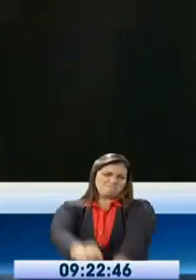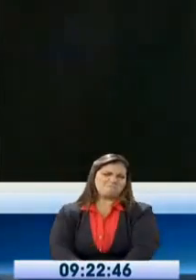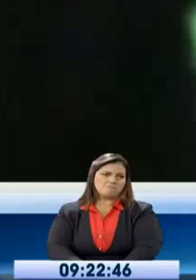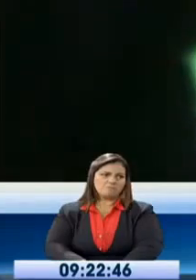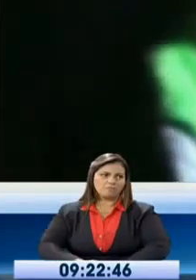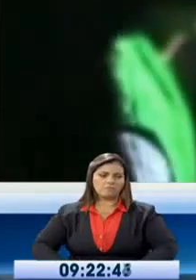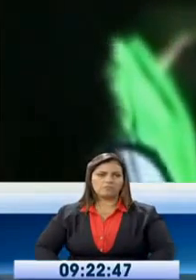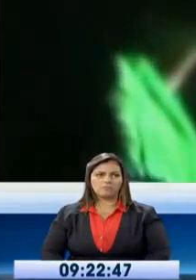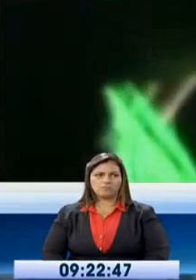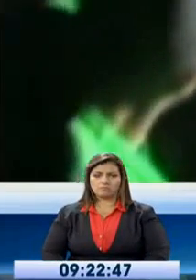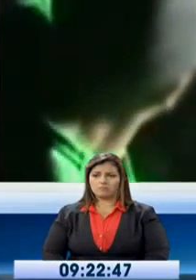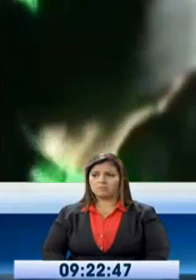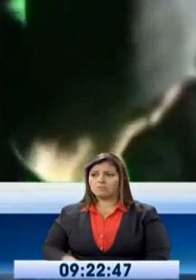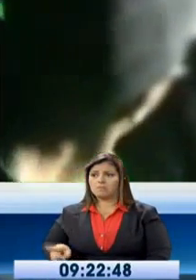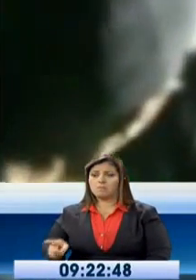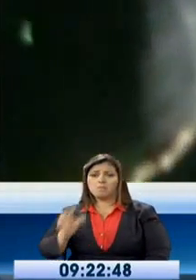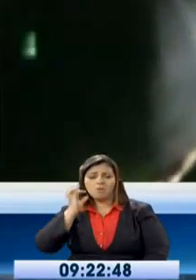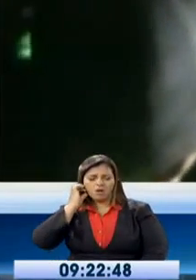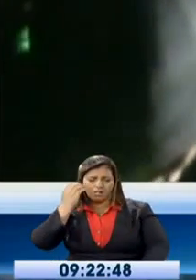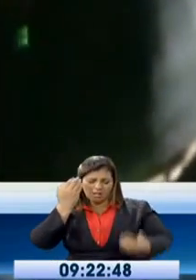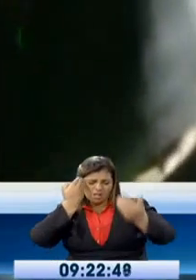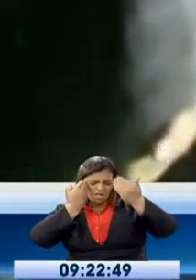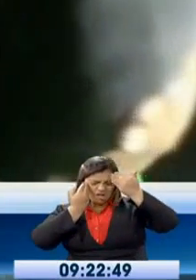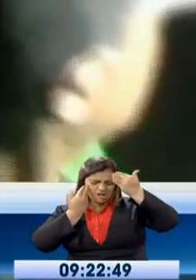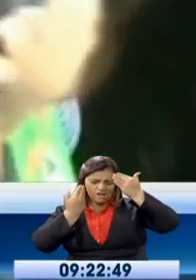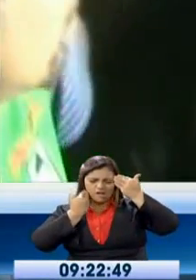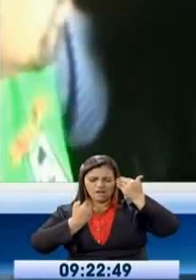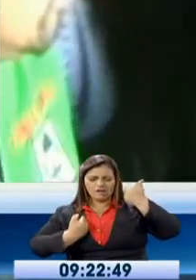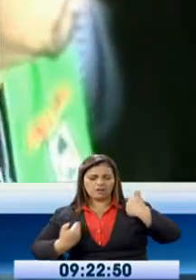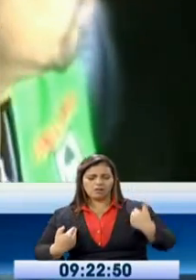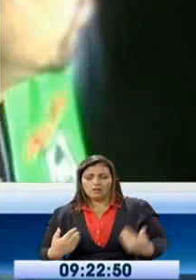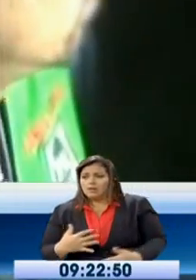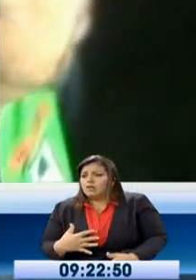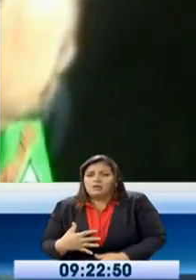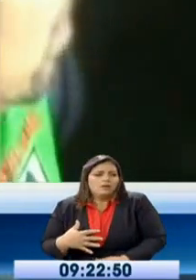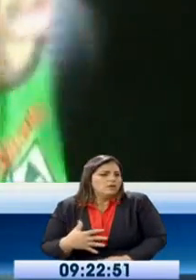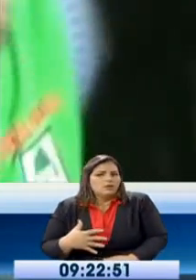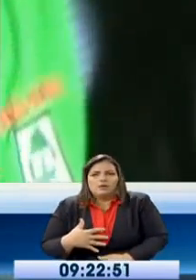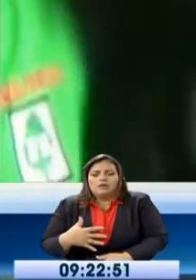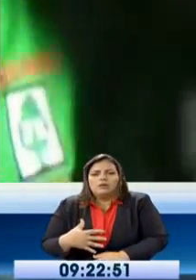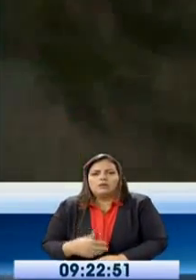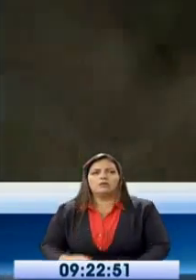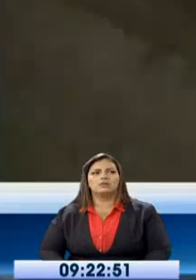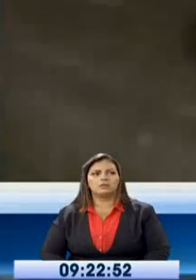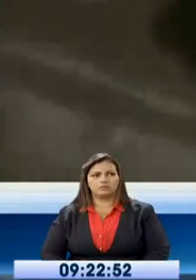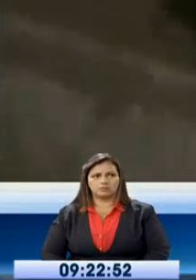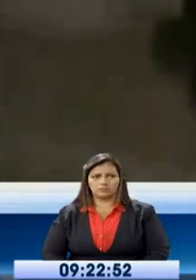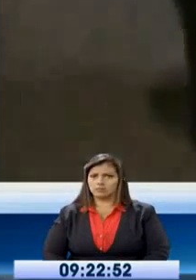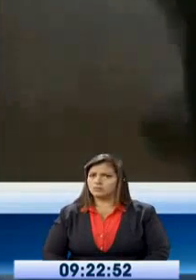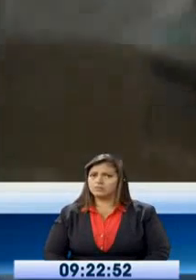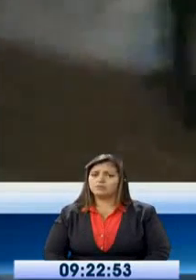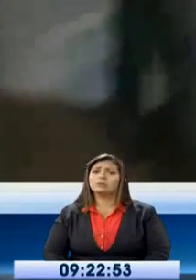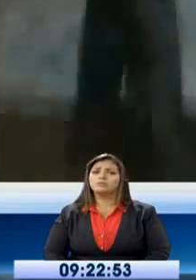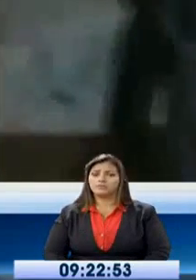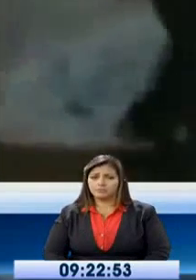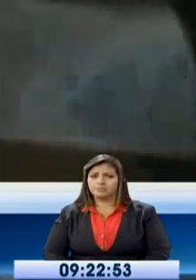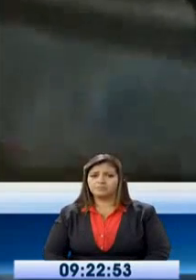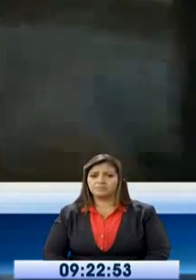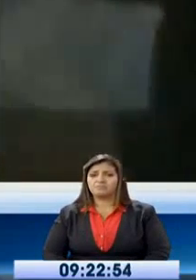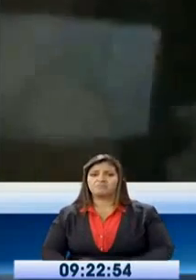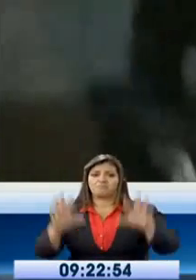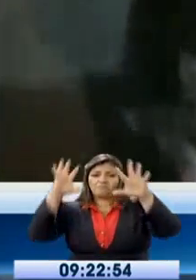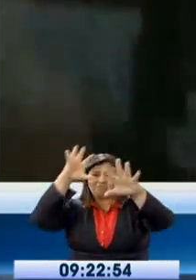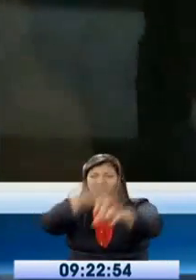Atrás dejaba a la mujer con heridas en el rostro y en estado de shock. Serenos del sector rápidamente lograron intervenir al